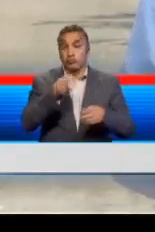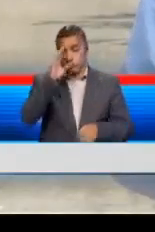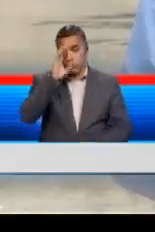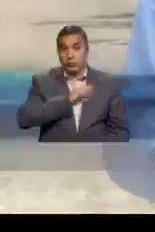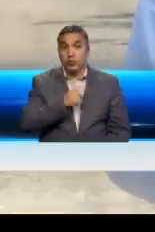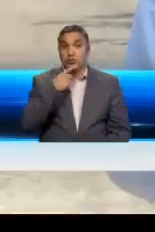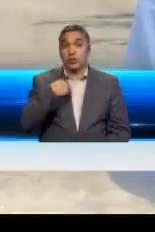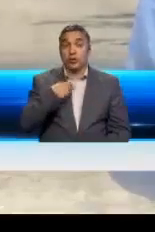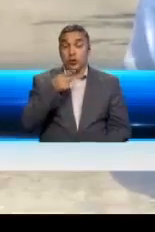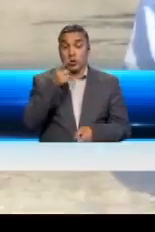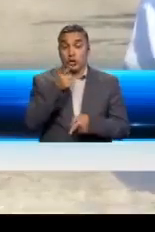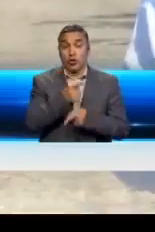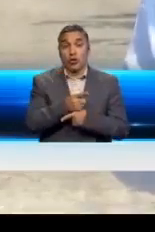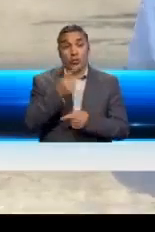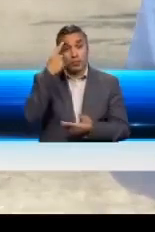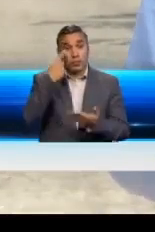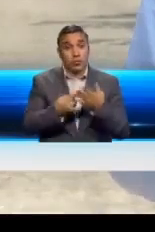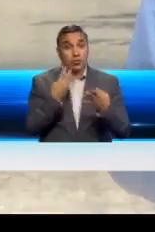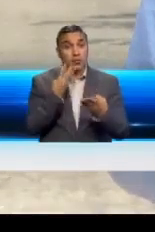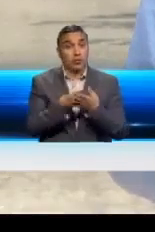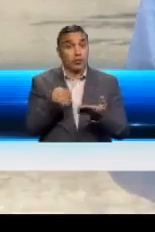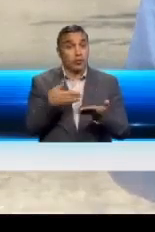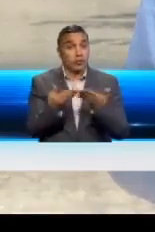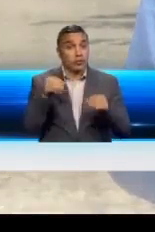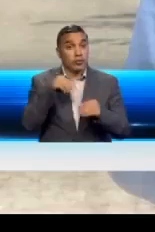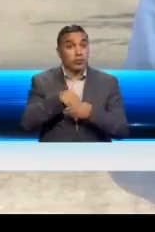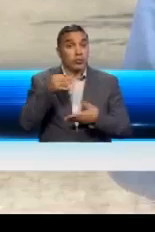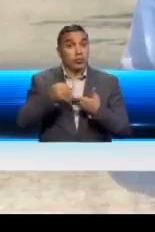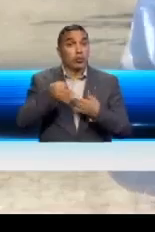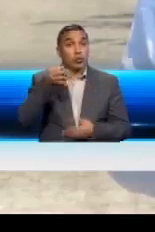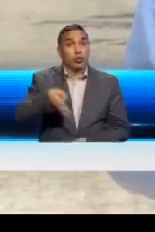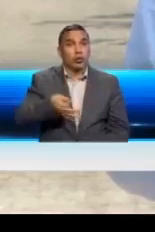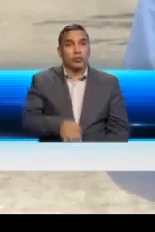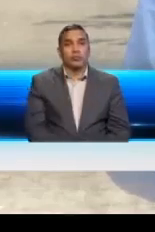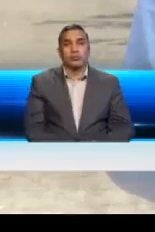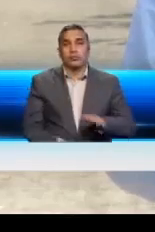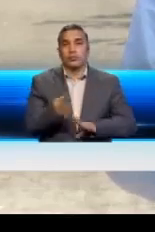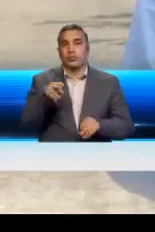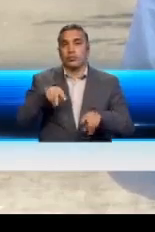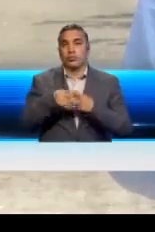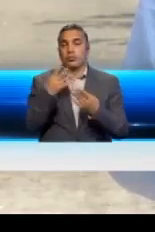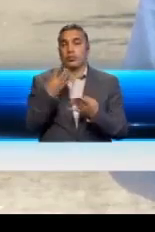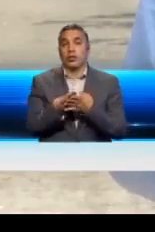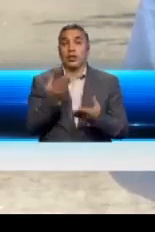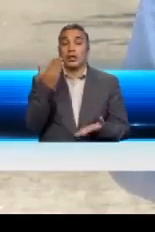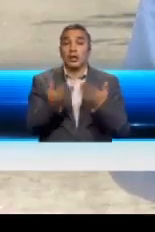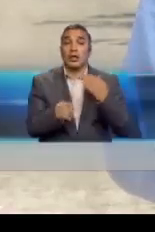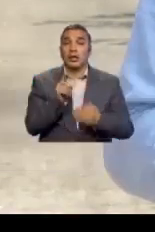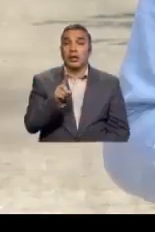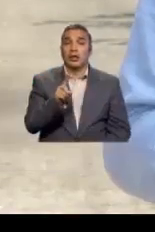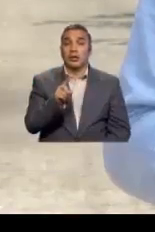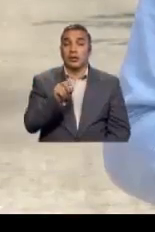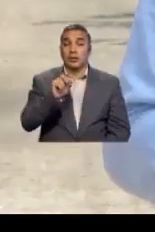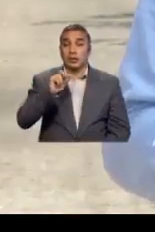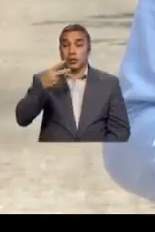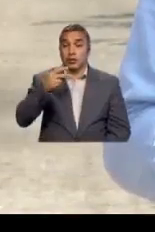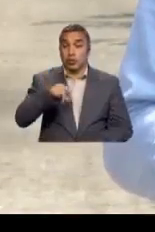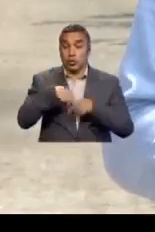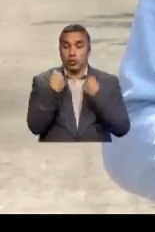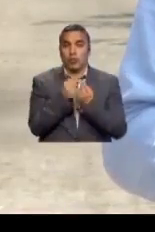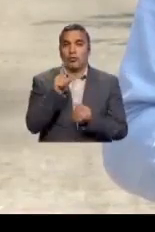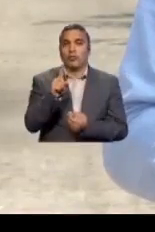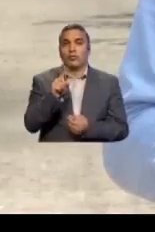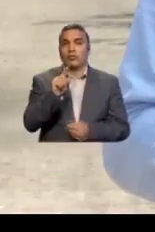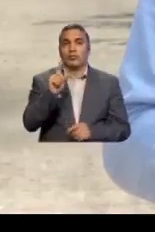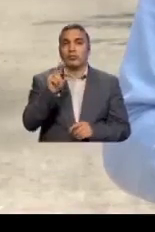nos reveló que la orden para ejecutar los hechos violentos en el cantón Durán sale de la cárcel. Aparentemente el segundo de la agrupación no